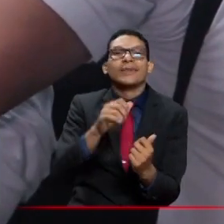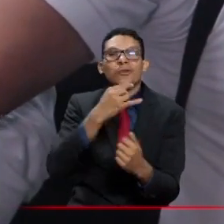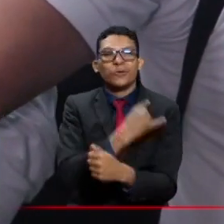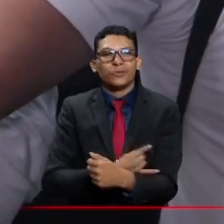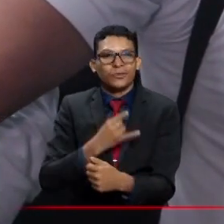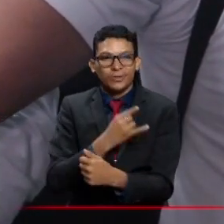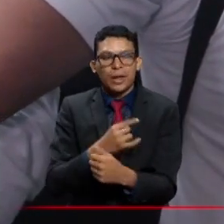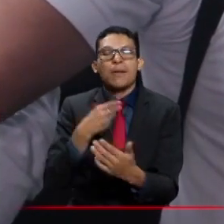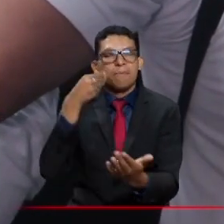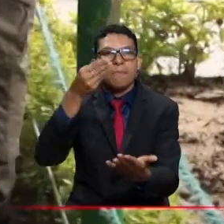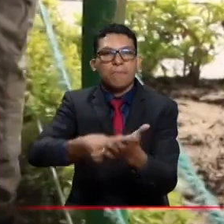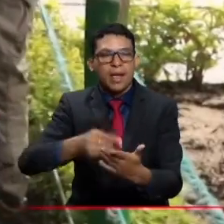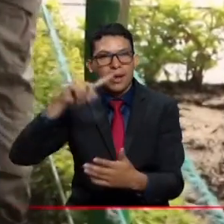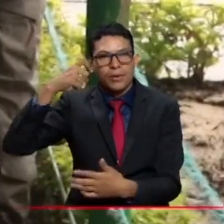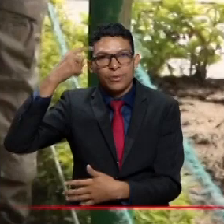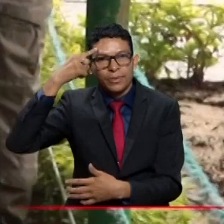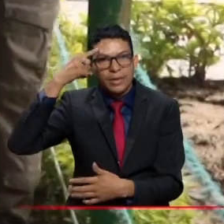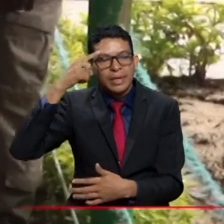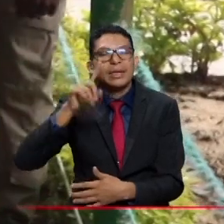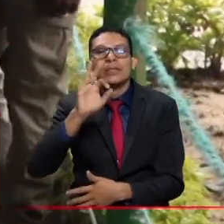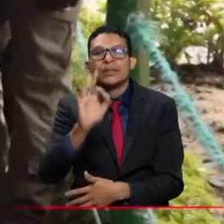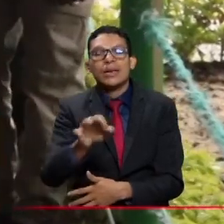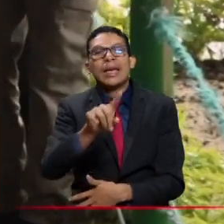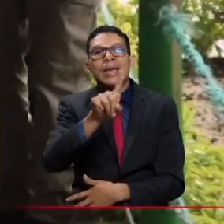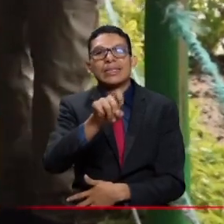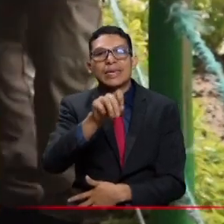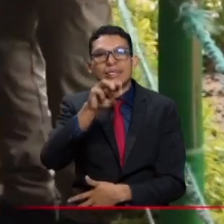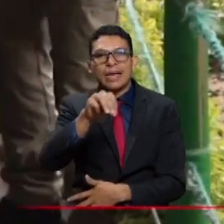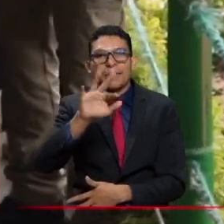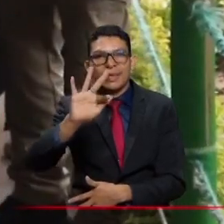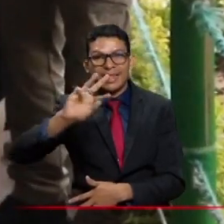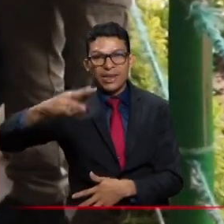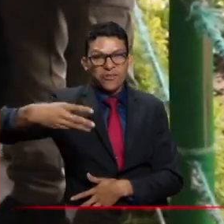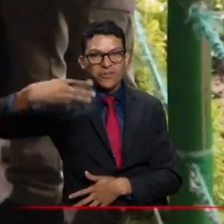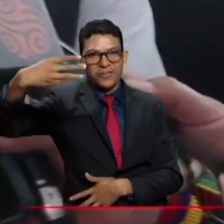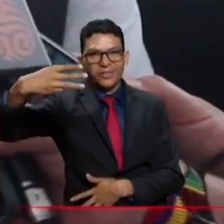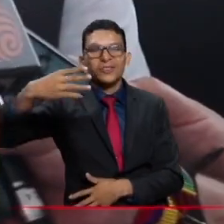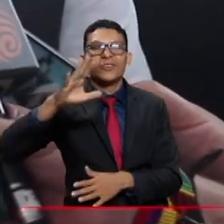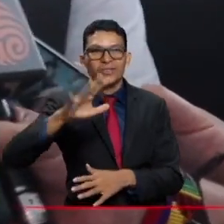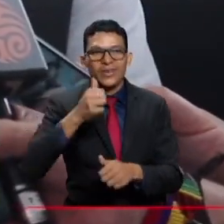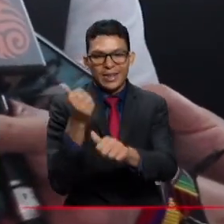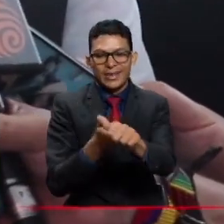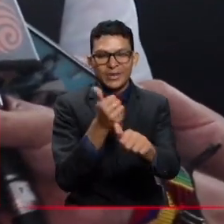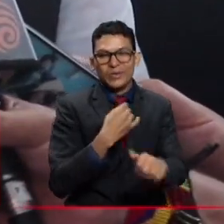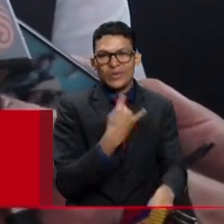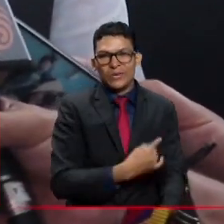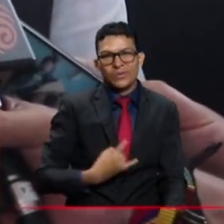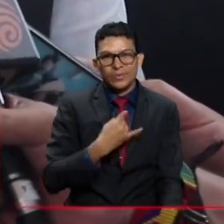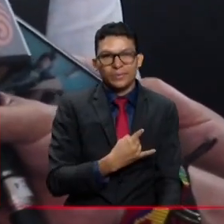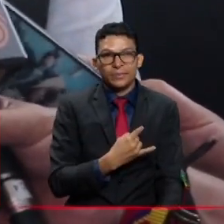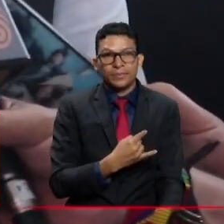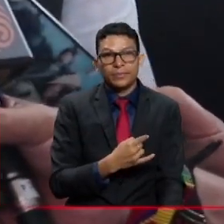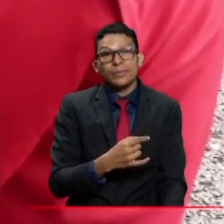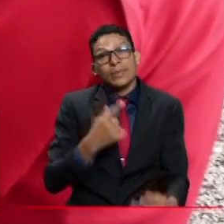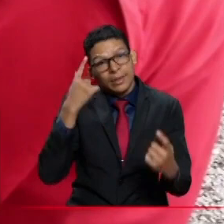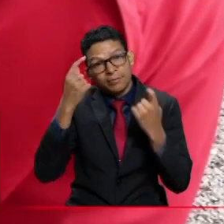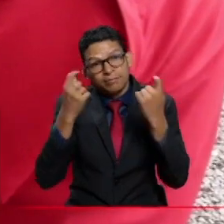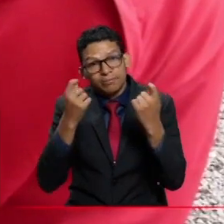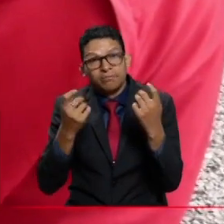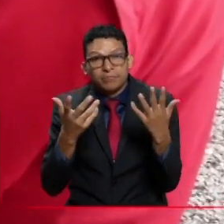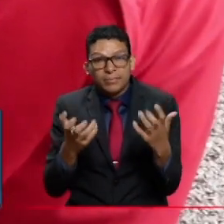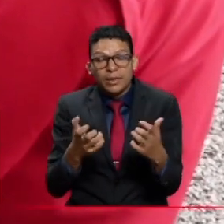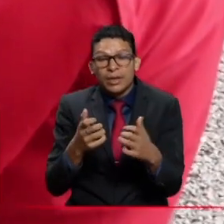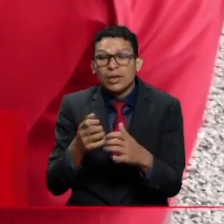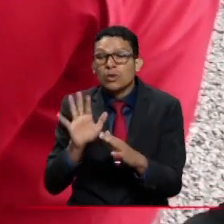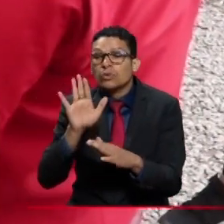hasta por el equivalente a 6 metros cúbicos por usuario. Una de las metas de nuestro plan de desarrollo es que al menos en cada uno de los municipios